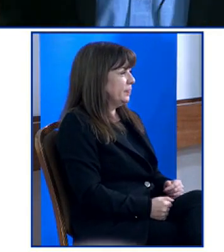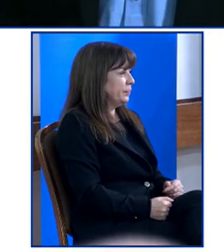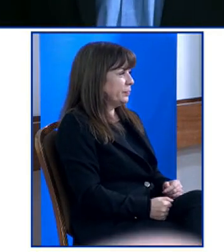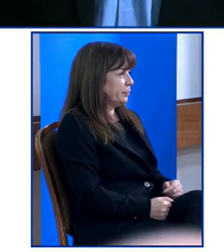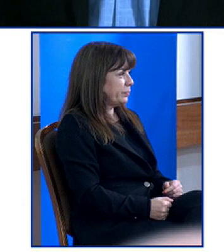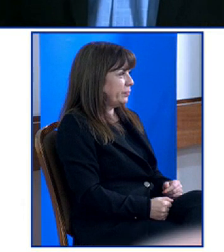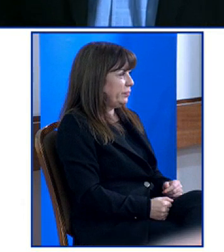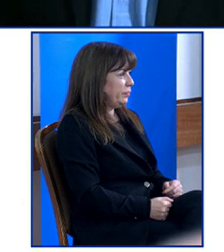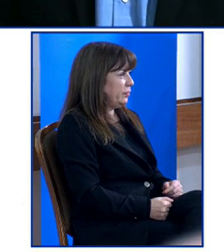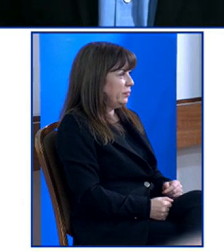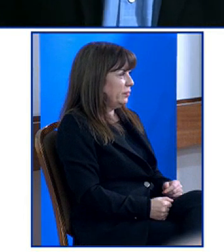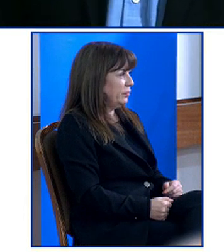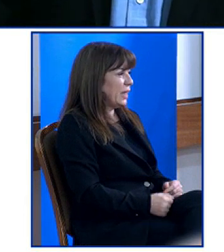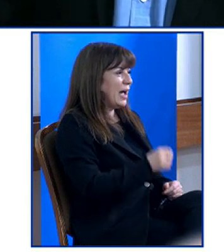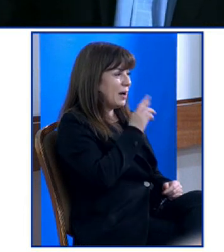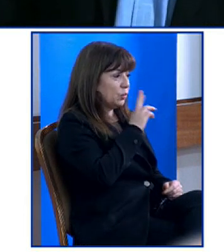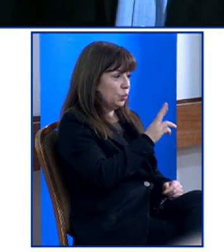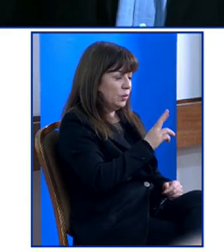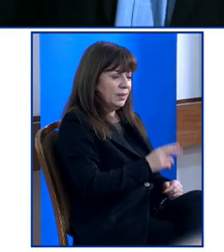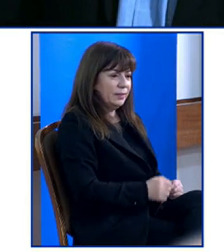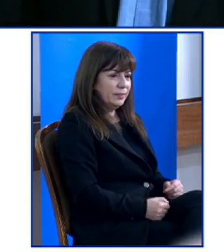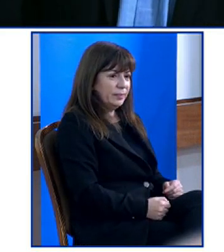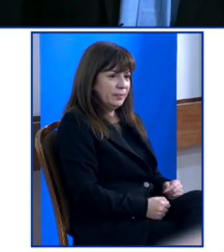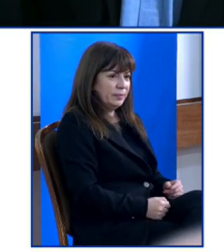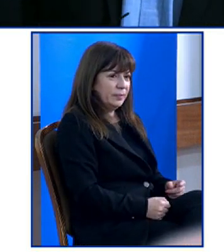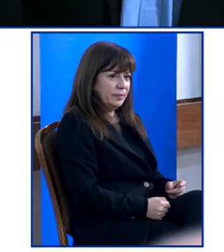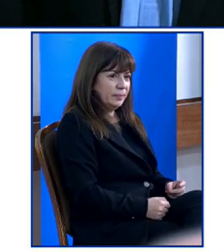Bueno, y vamos a los resultados.